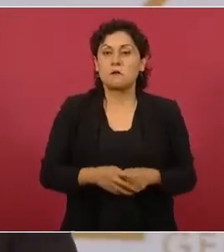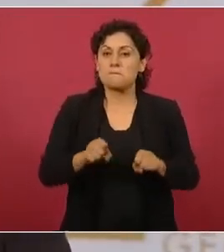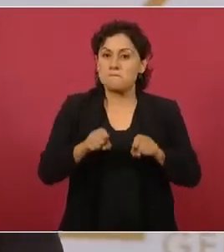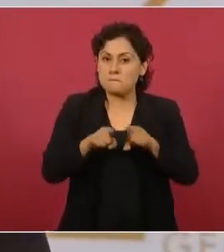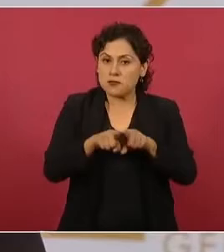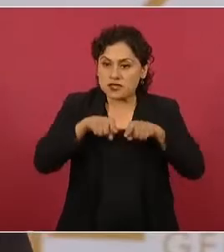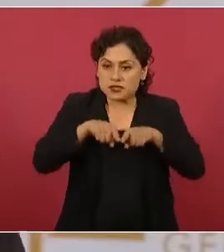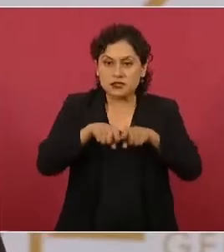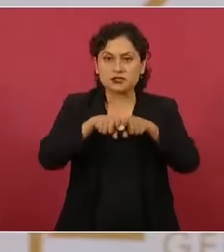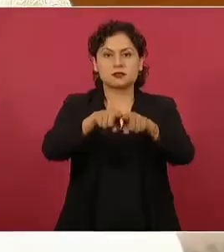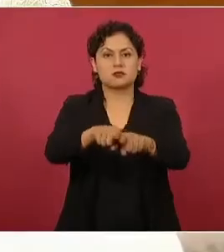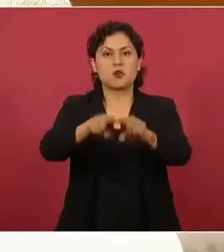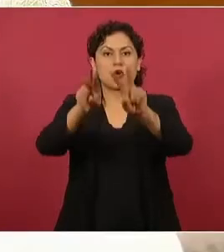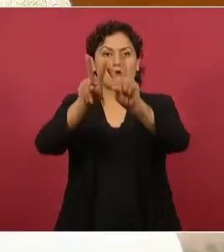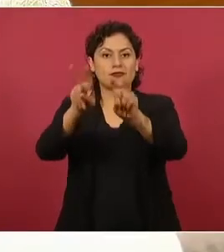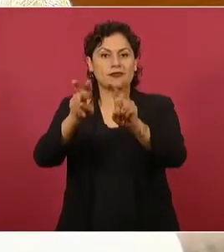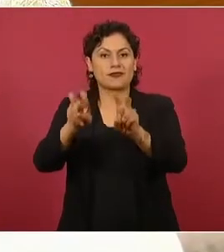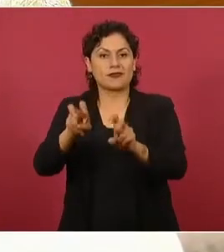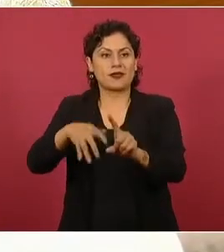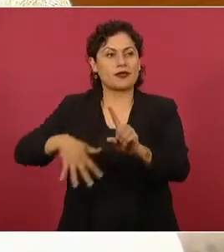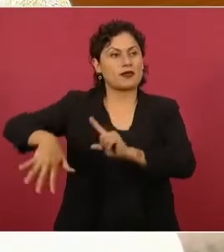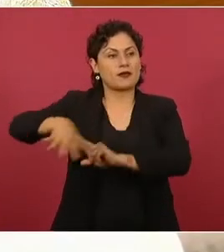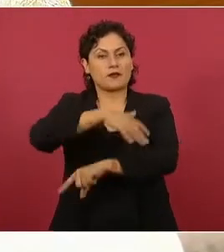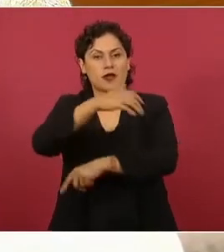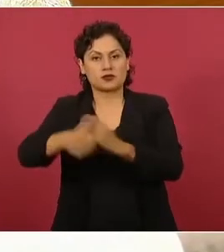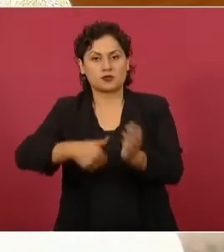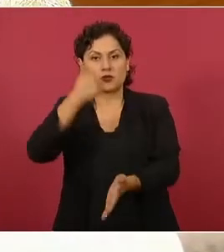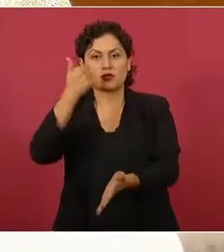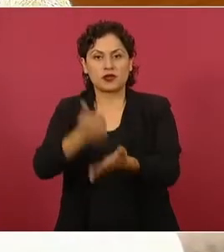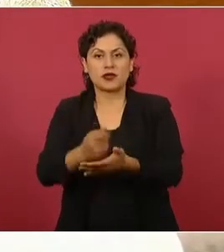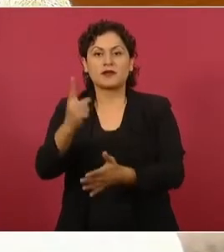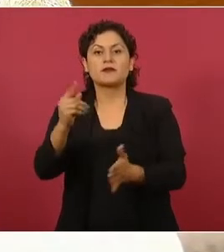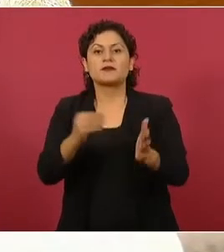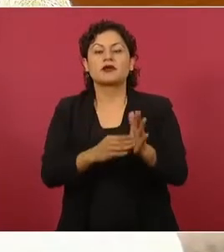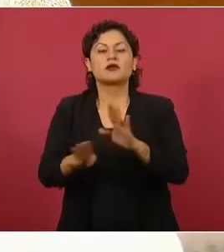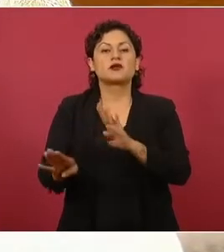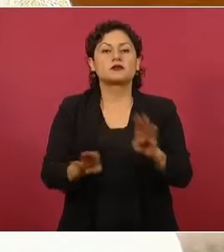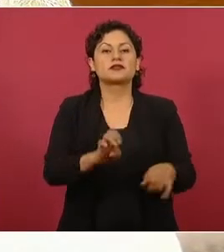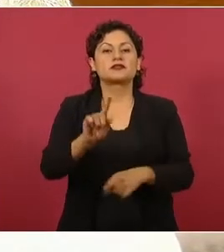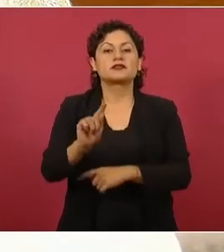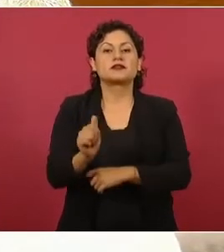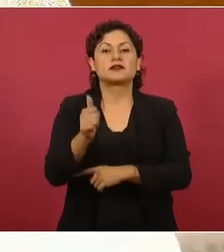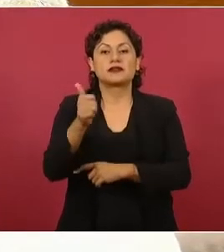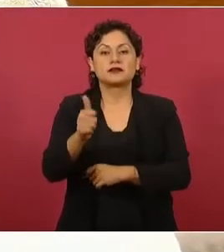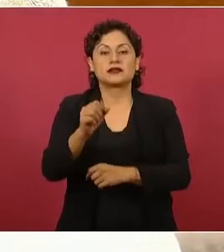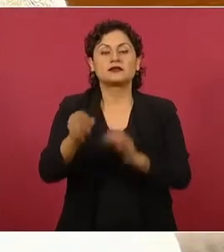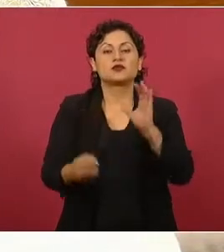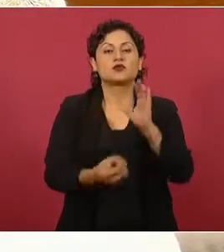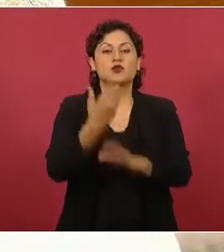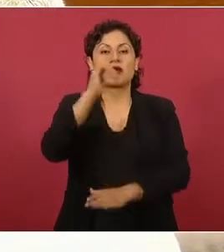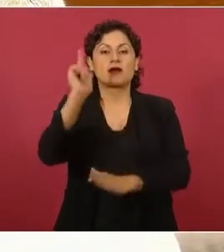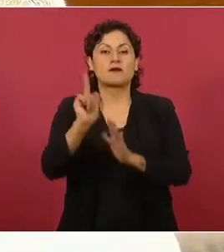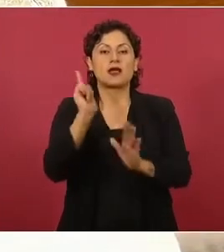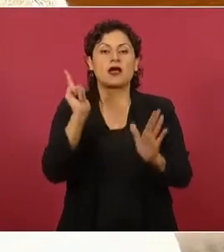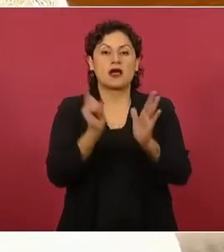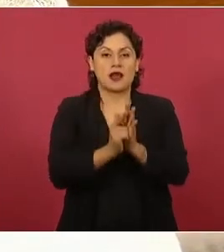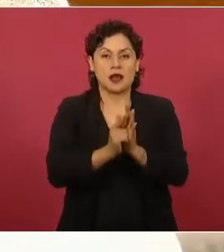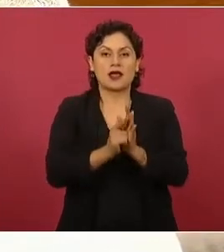agenda urbana. En 1976 se publicó la Ley de Asentamientos Humanos y fue